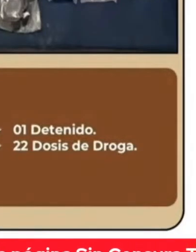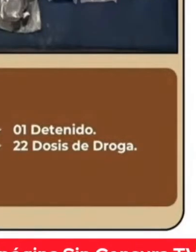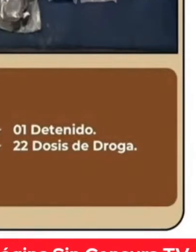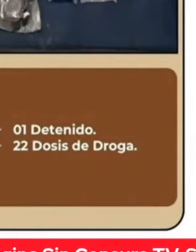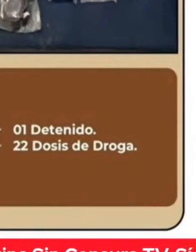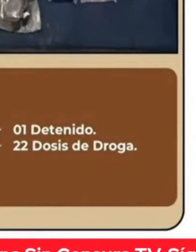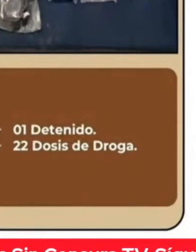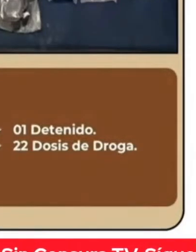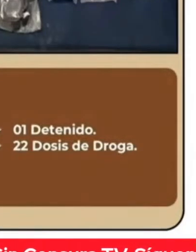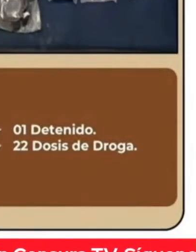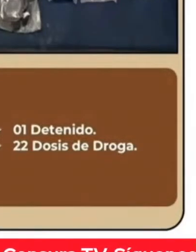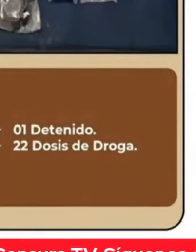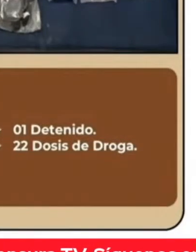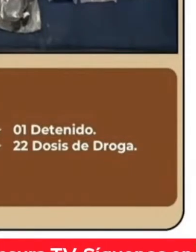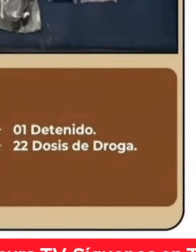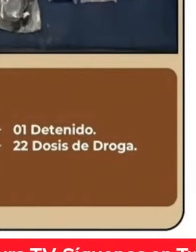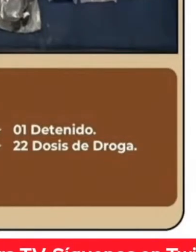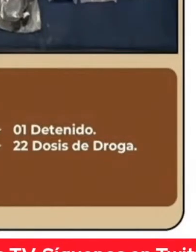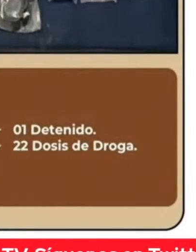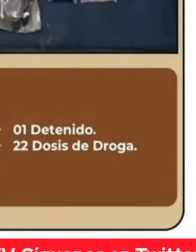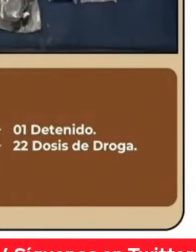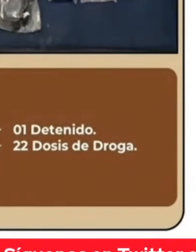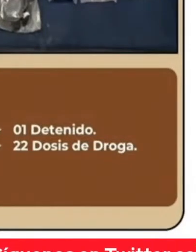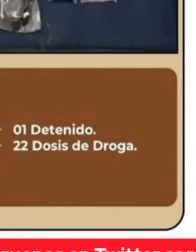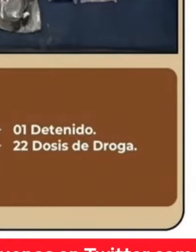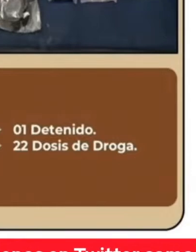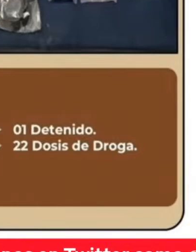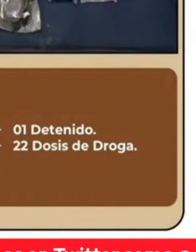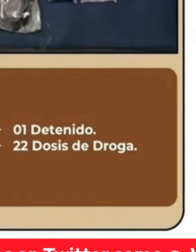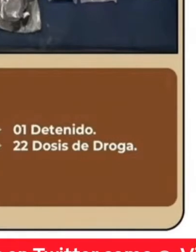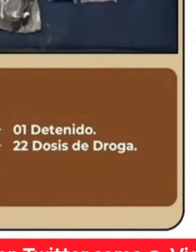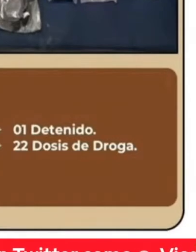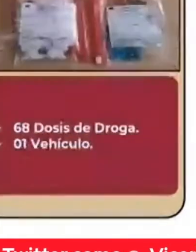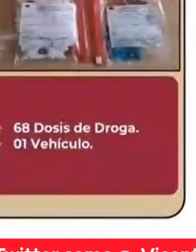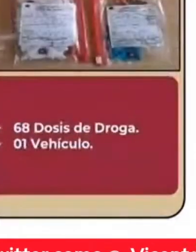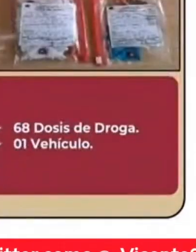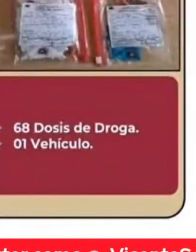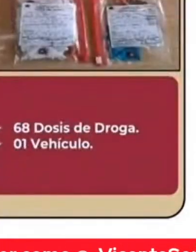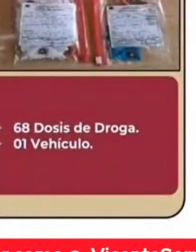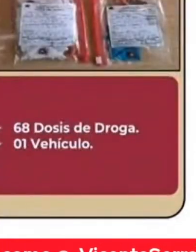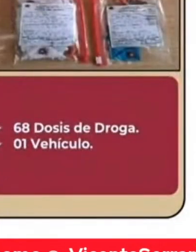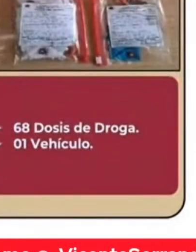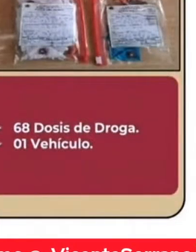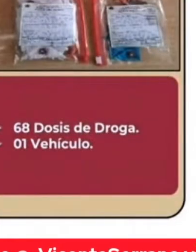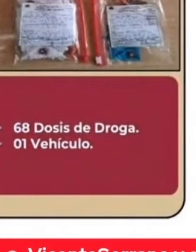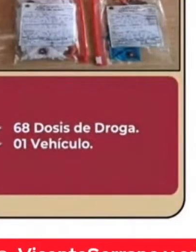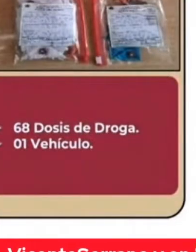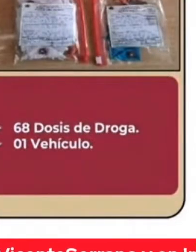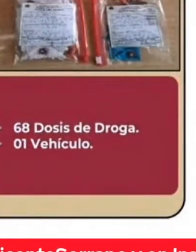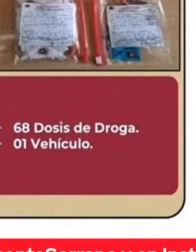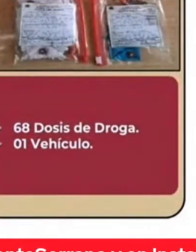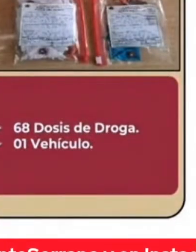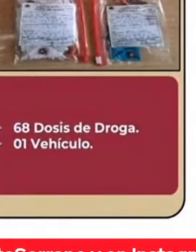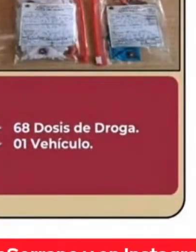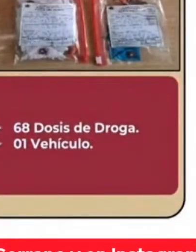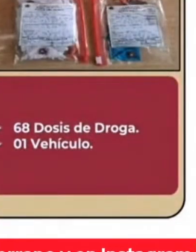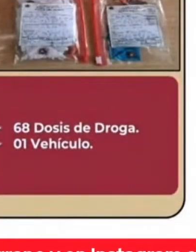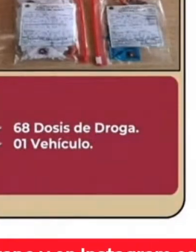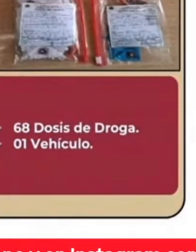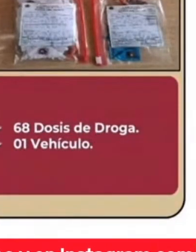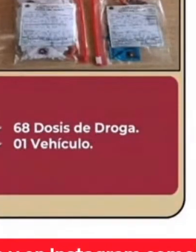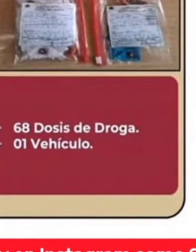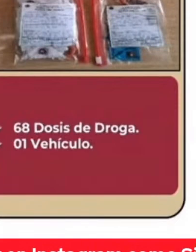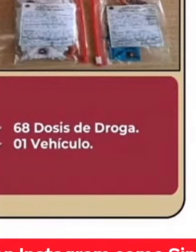también drogas y vehículos detenidos la que sigue Puerto Morelos Quintana Roo tres detenidos con arma largas